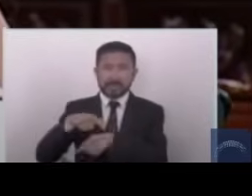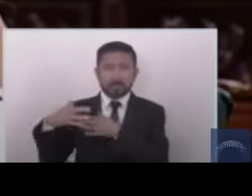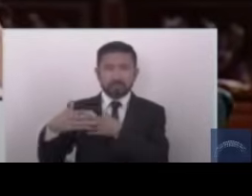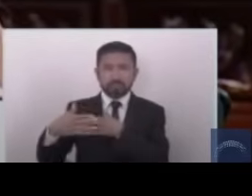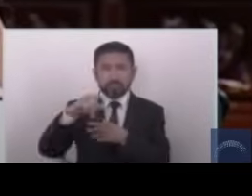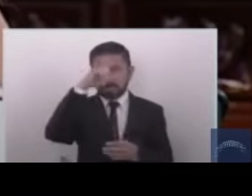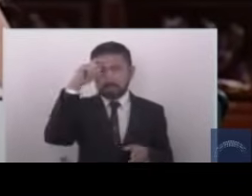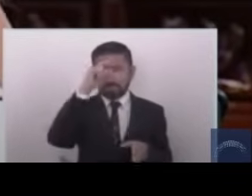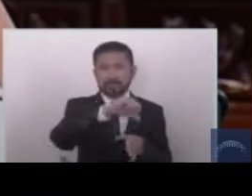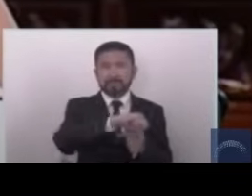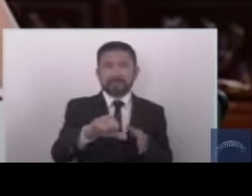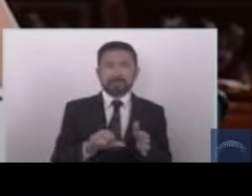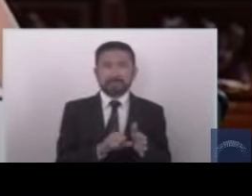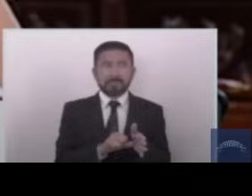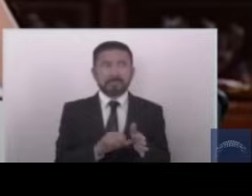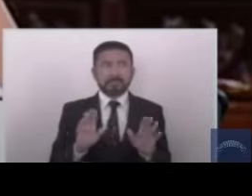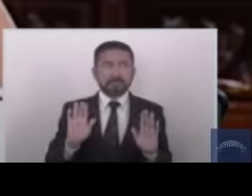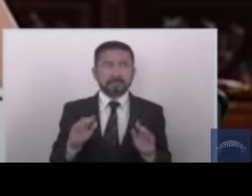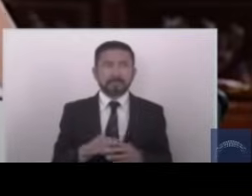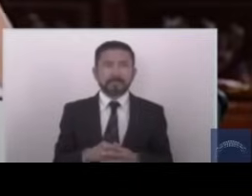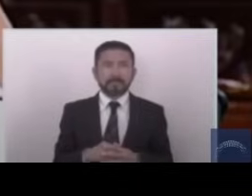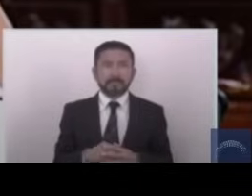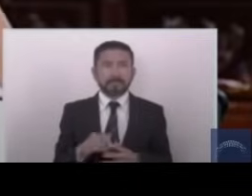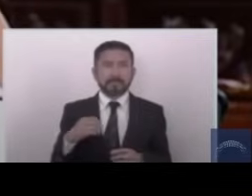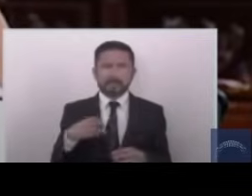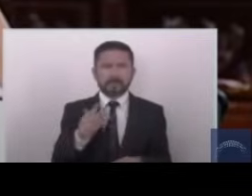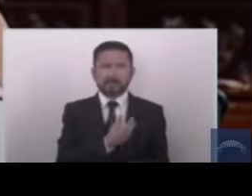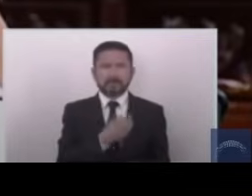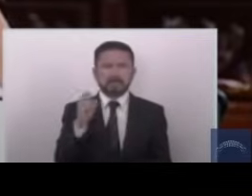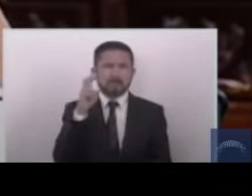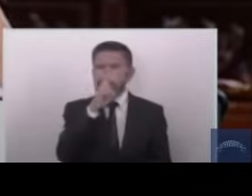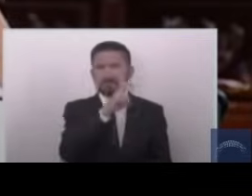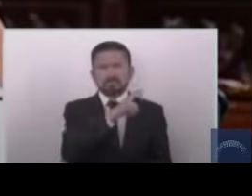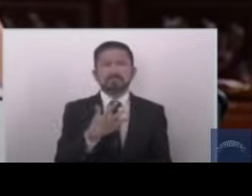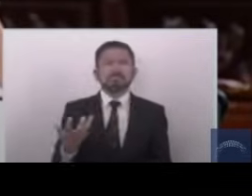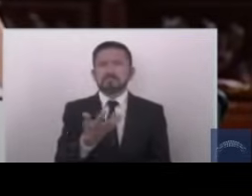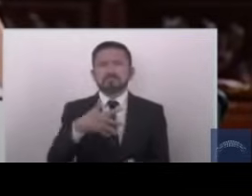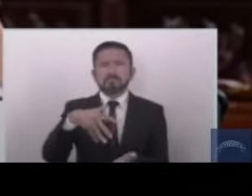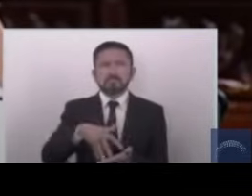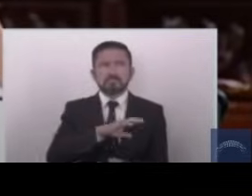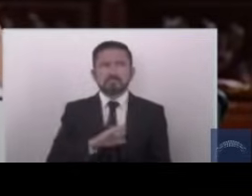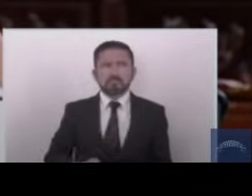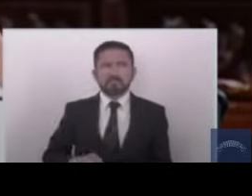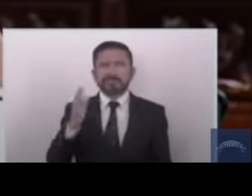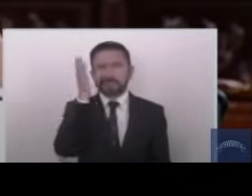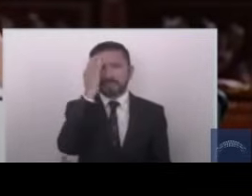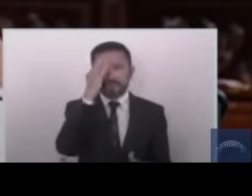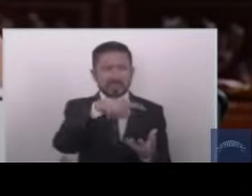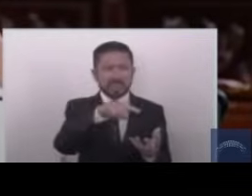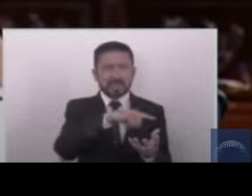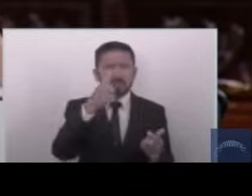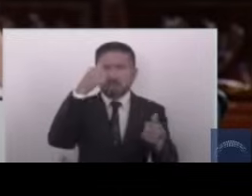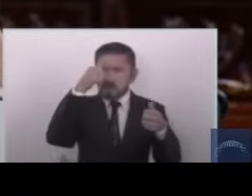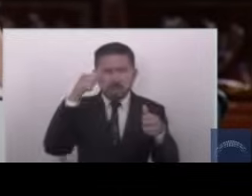legislando eh No es extraño para nosotros ni para los salvadoreños el ver que ellos se opongan a todo